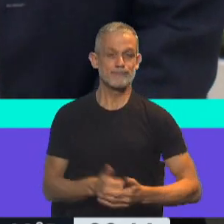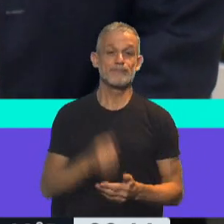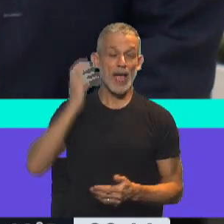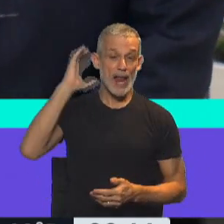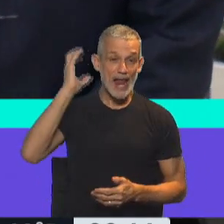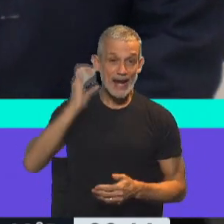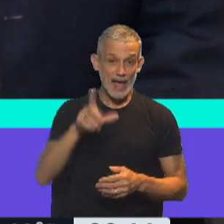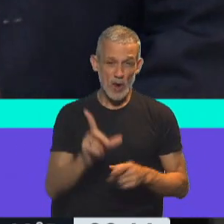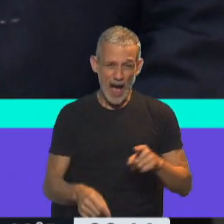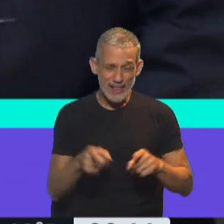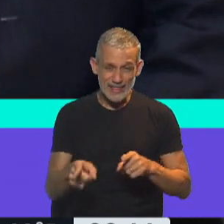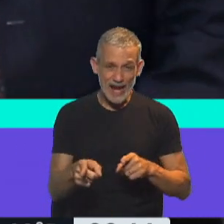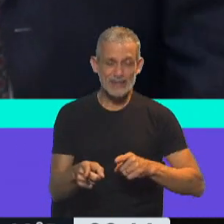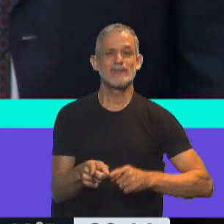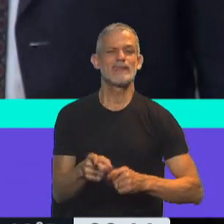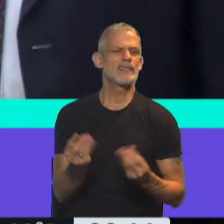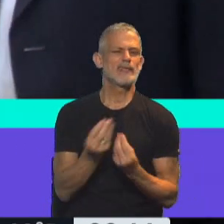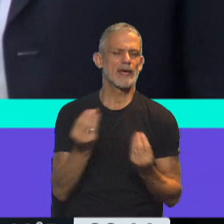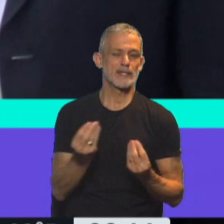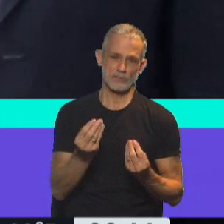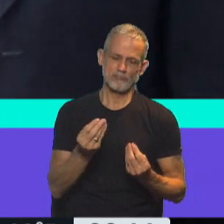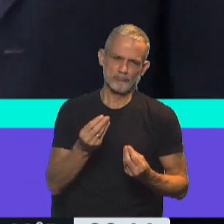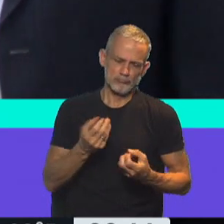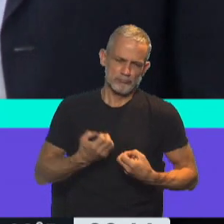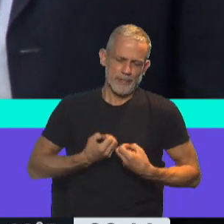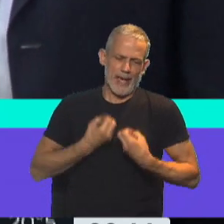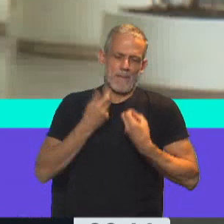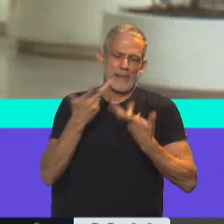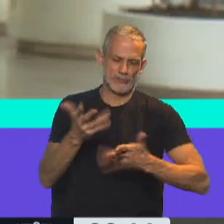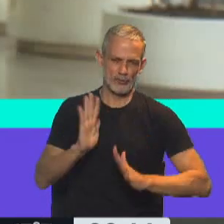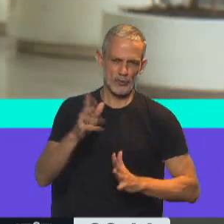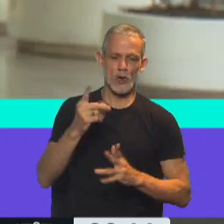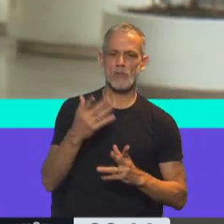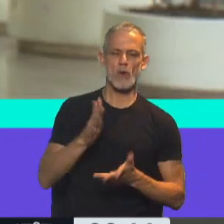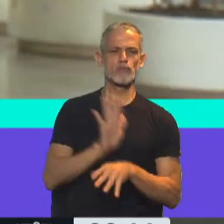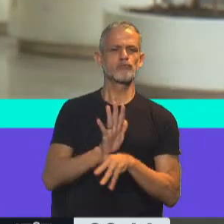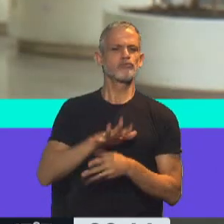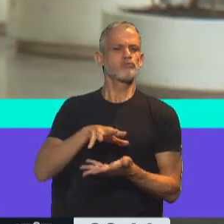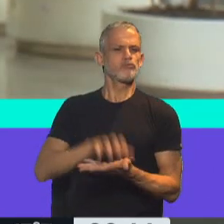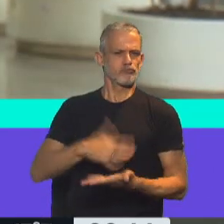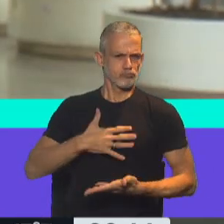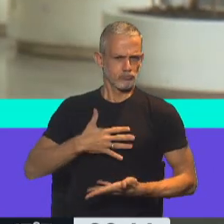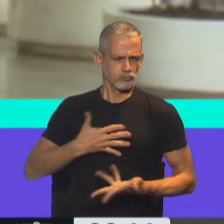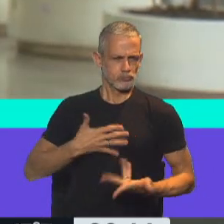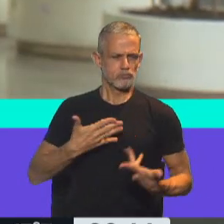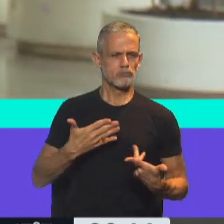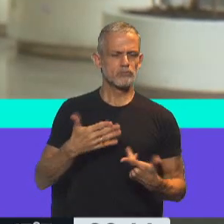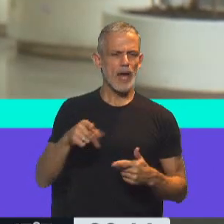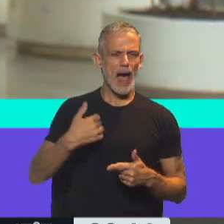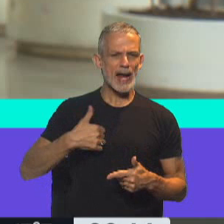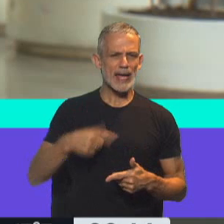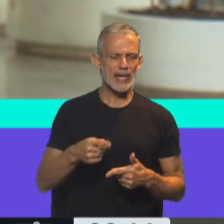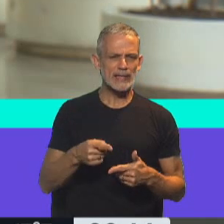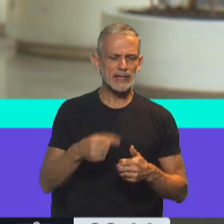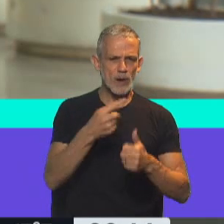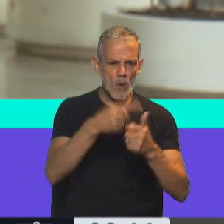radio en la Antártida es una expresión de la soberanía argentina que ha tenido